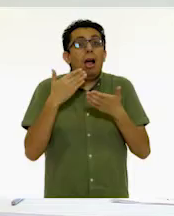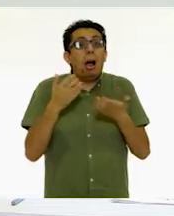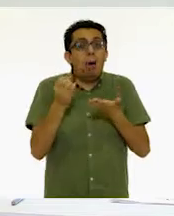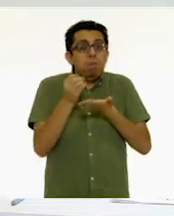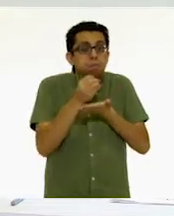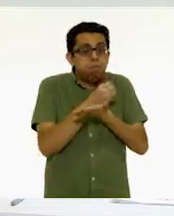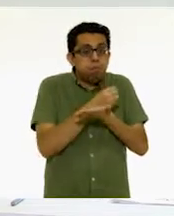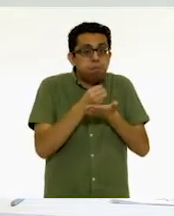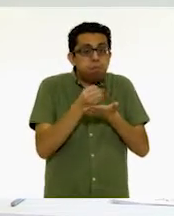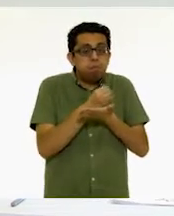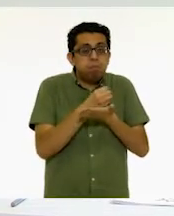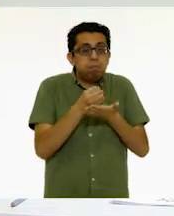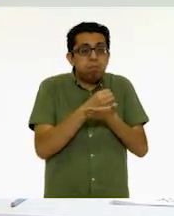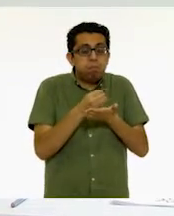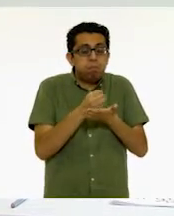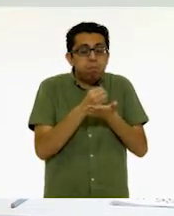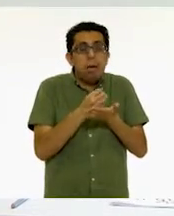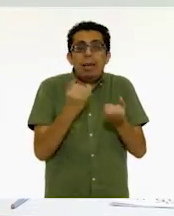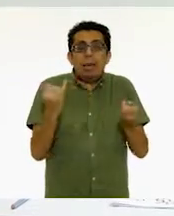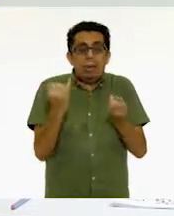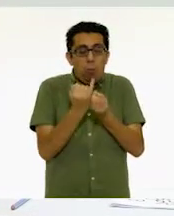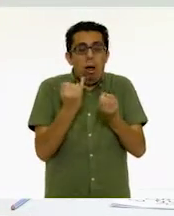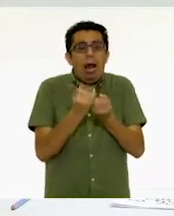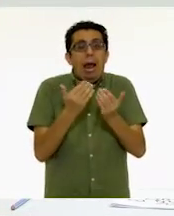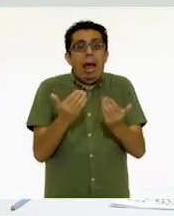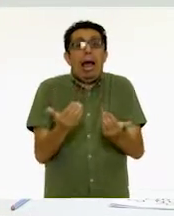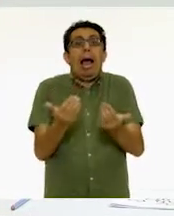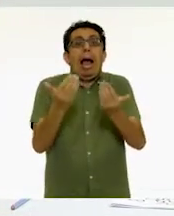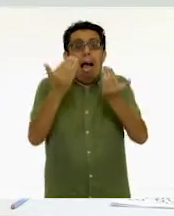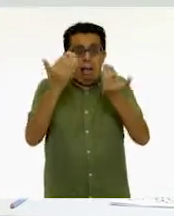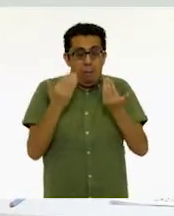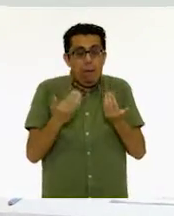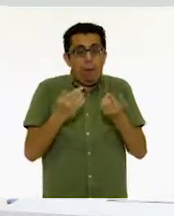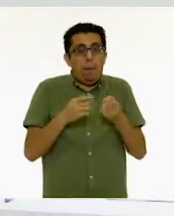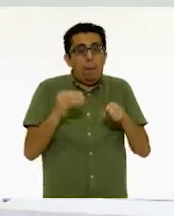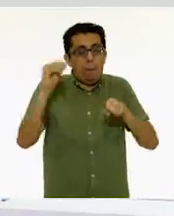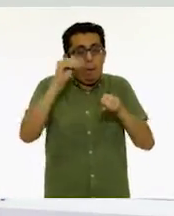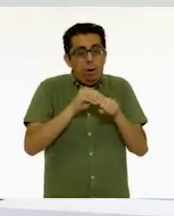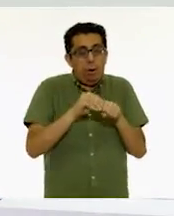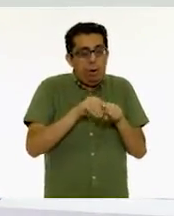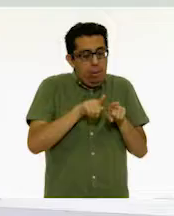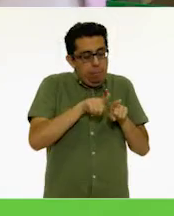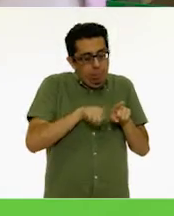otra fila abajo de cada uno de los colores de madera.